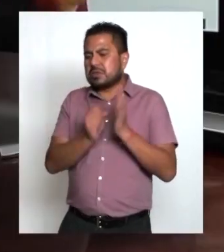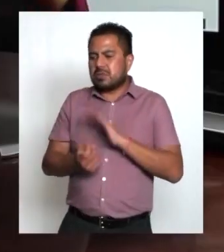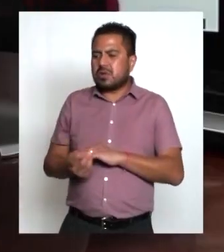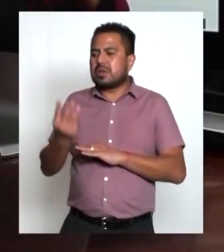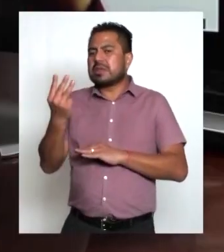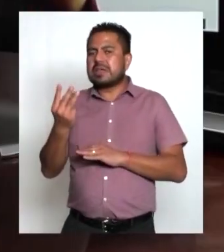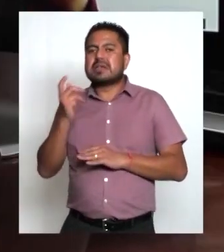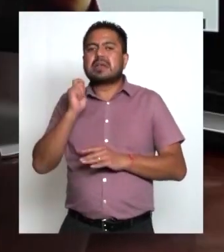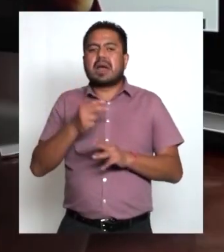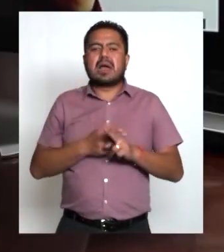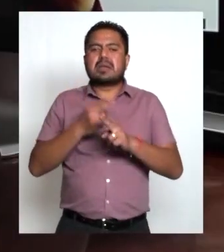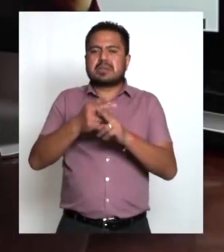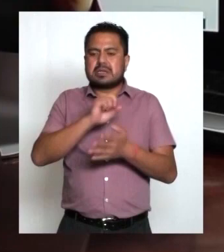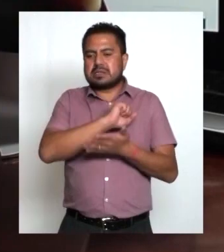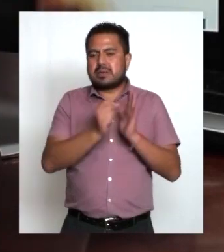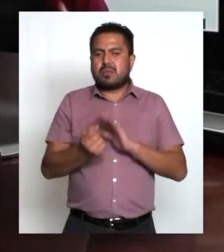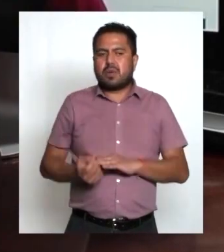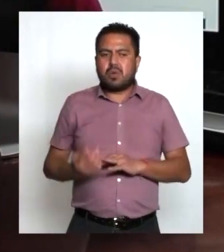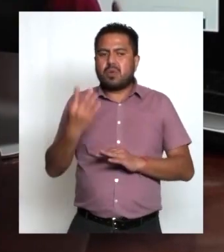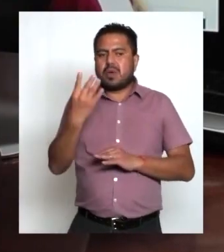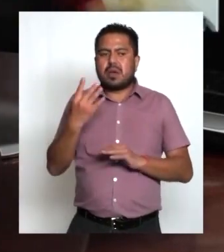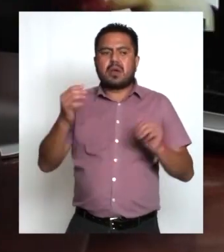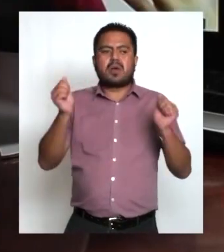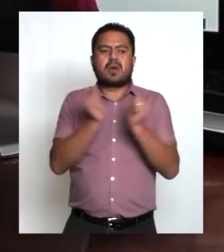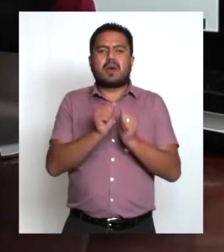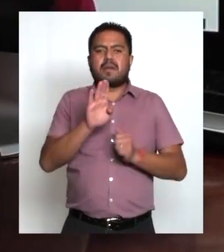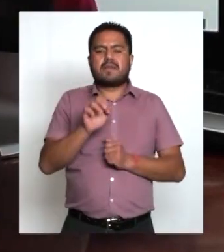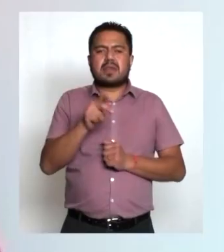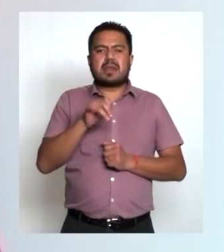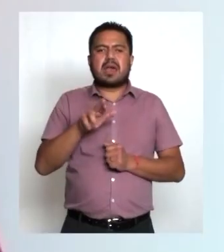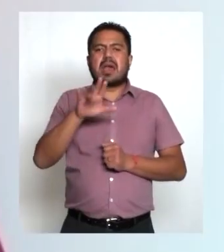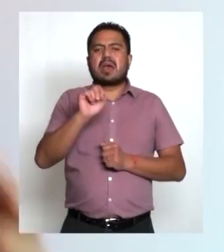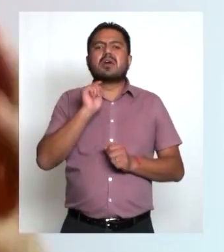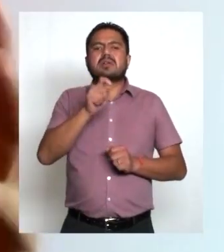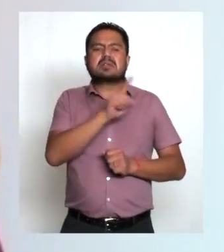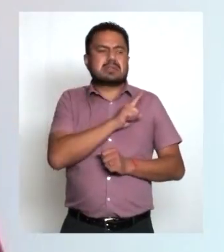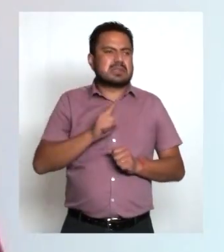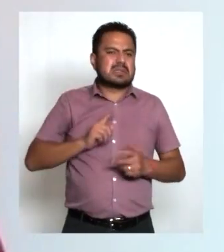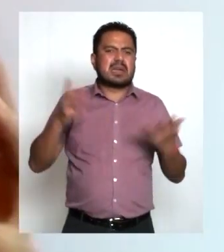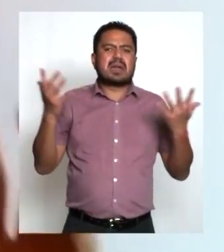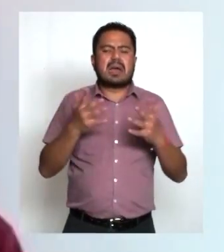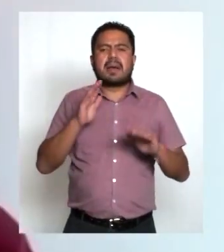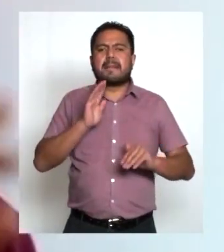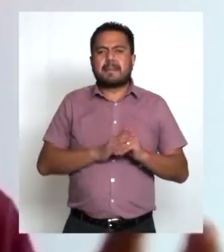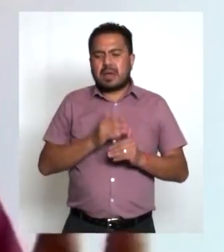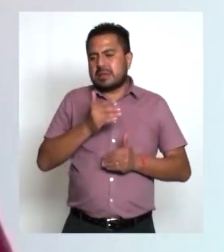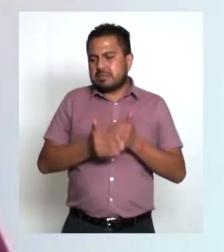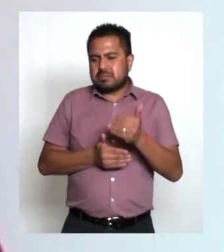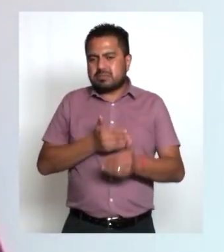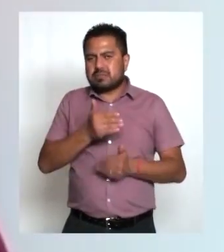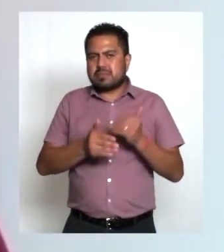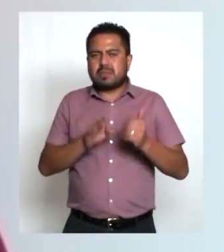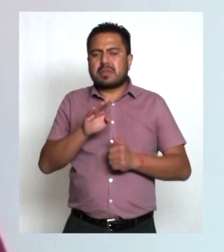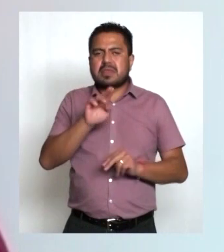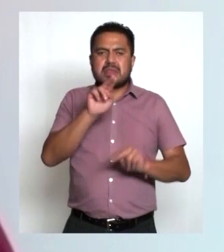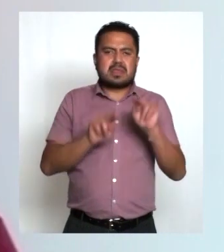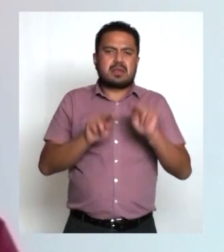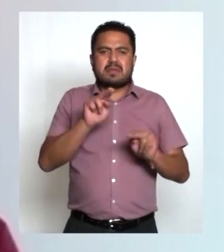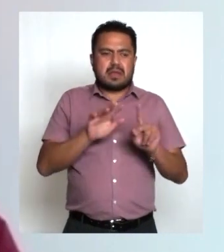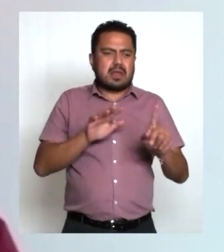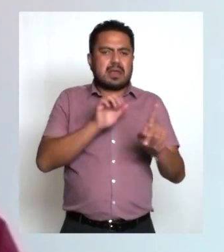el símbolo 3 y llega al símbolo 4. Pero en el binario lo que tenemos que hacer es irnos al siguiente